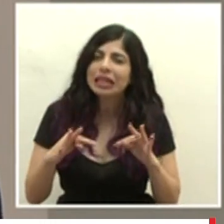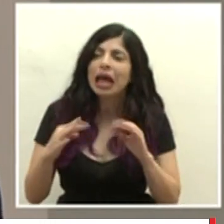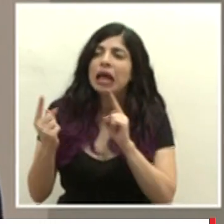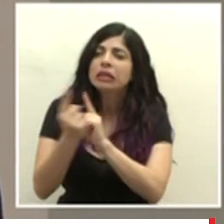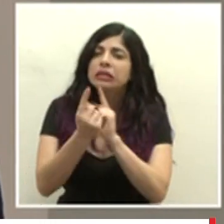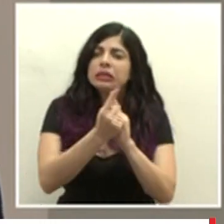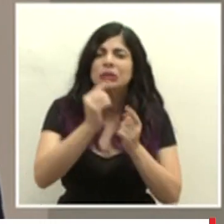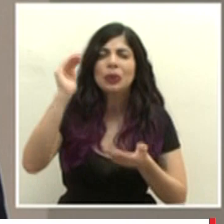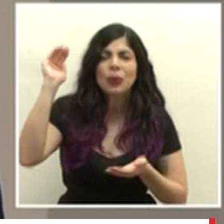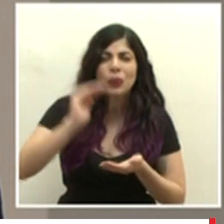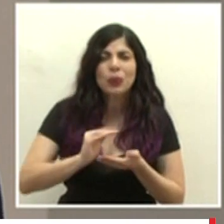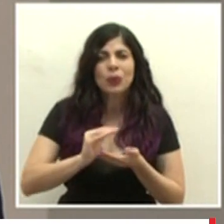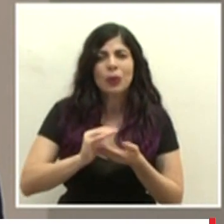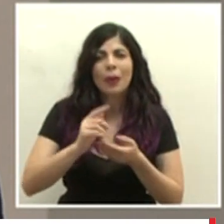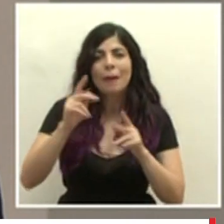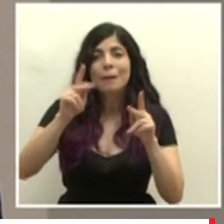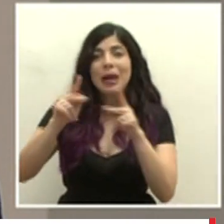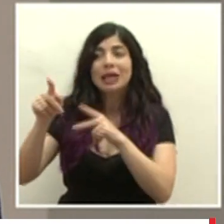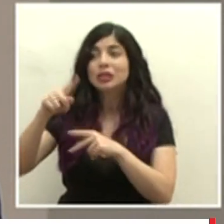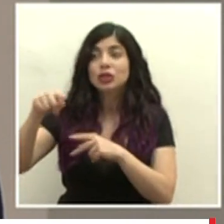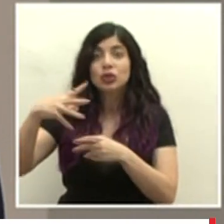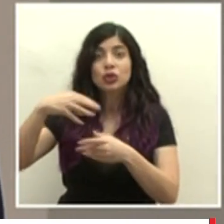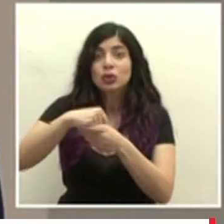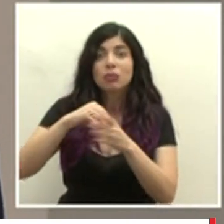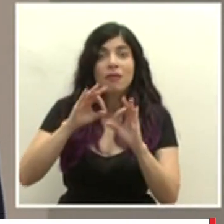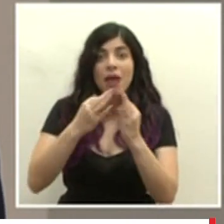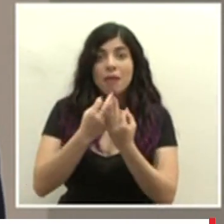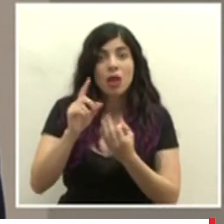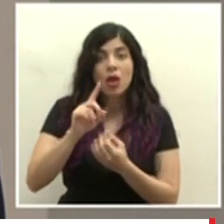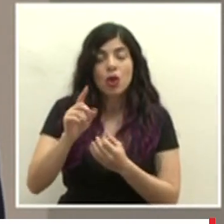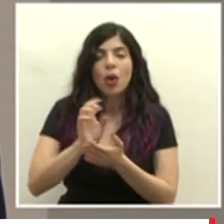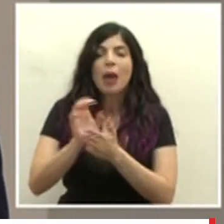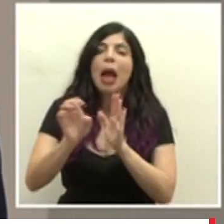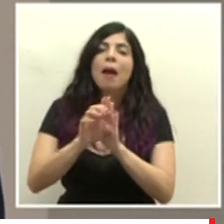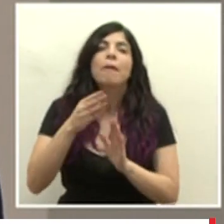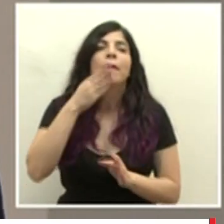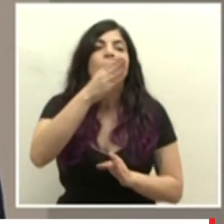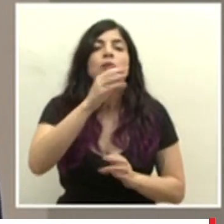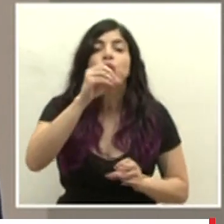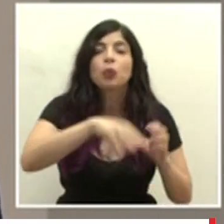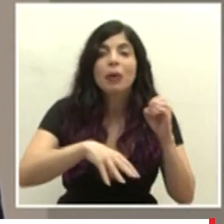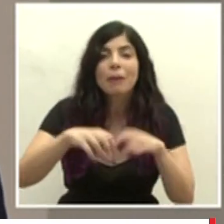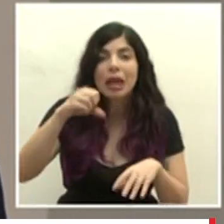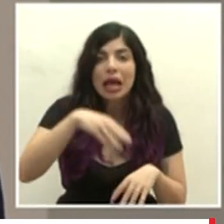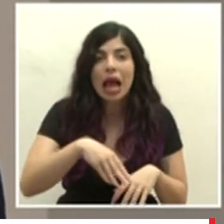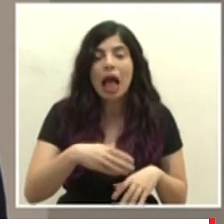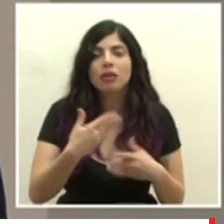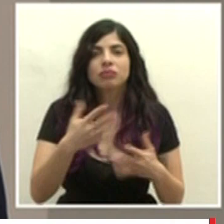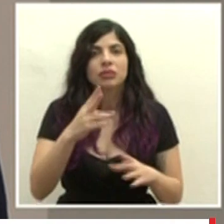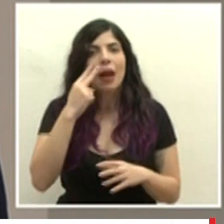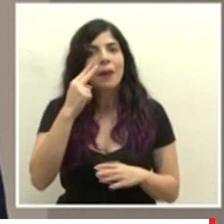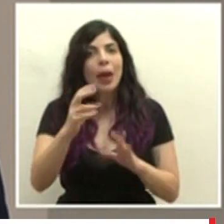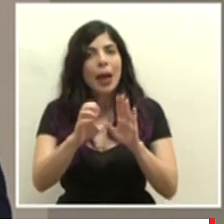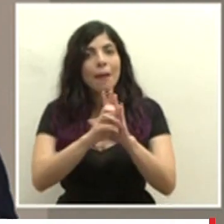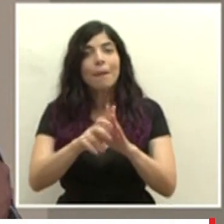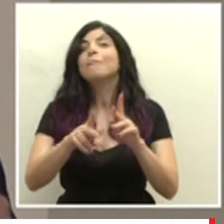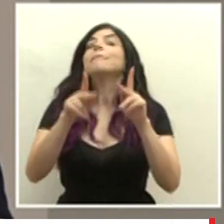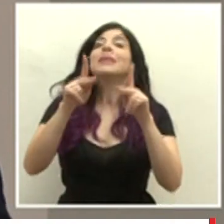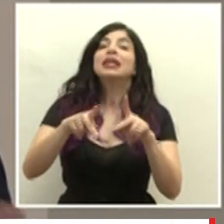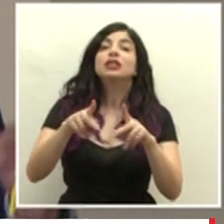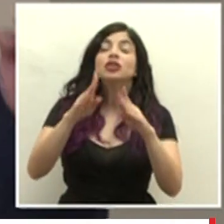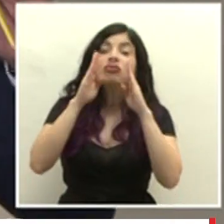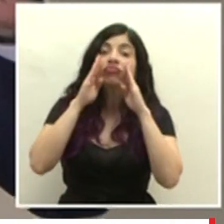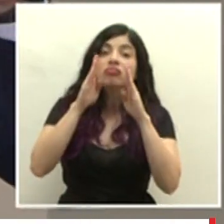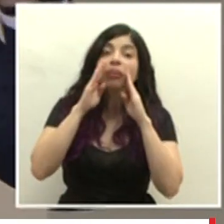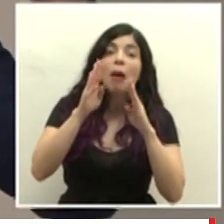contacto posible con personas que no son de nuestra burbuja. O sea, en el caso de que ir a un supermercado, Ya dijimos incluso que, por ejemplo, la persona que está atendiendo en un